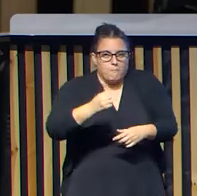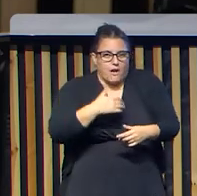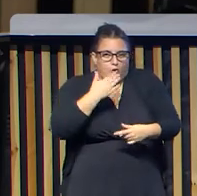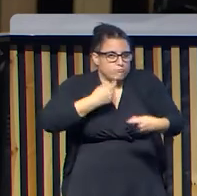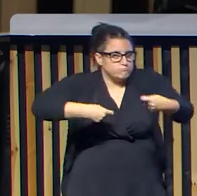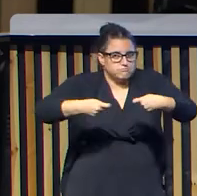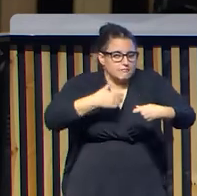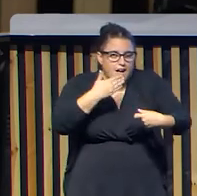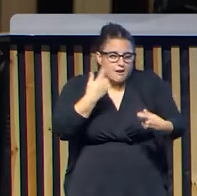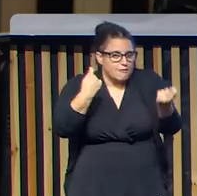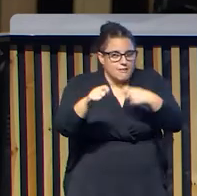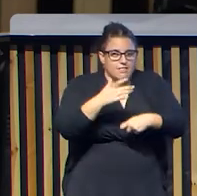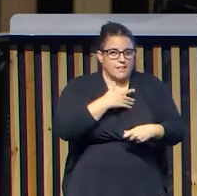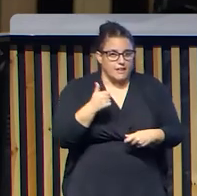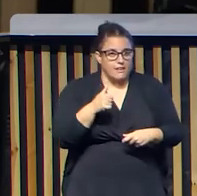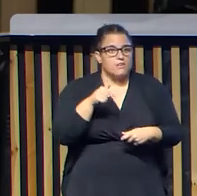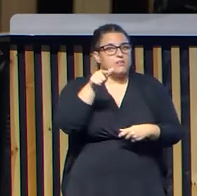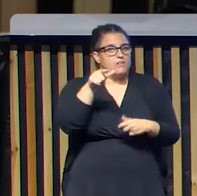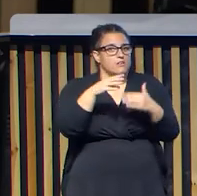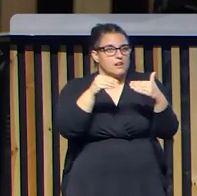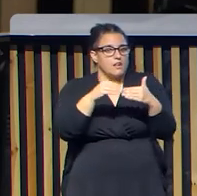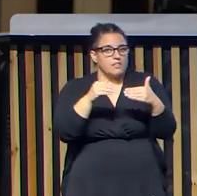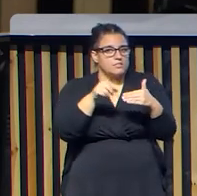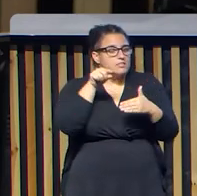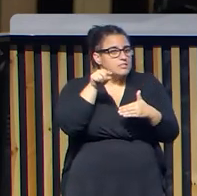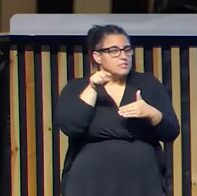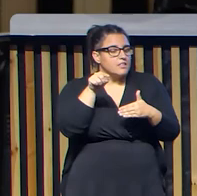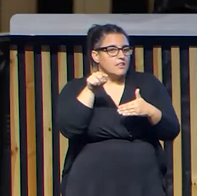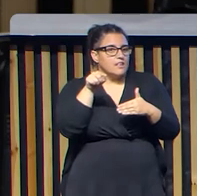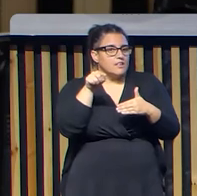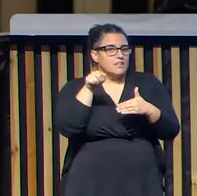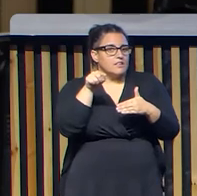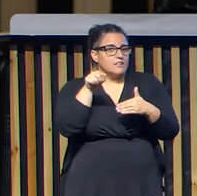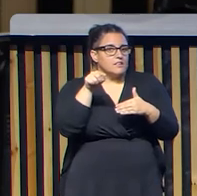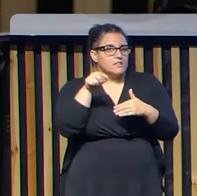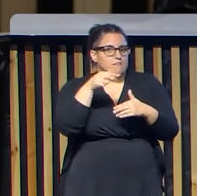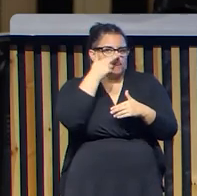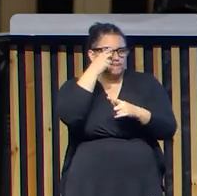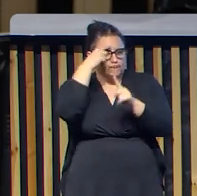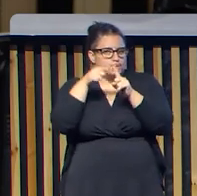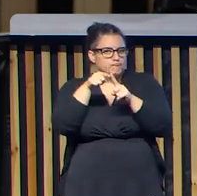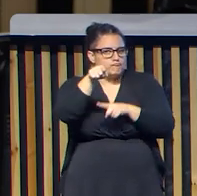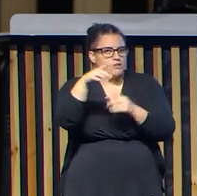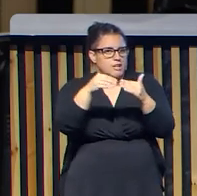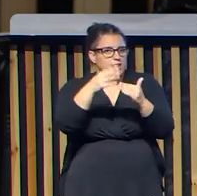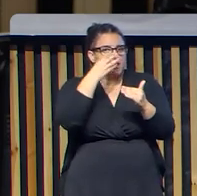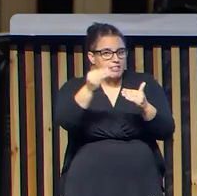detrás hay un cliente prisionero que es el ciudadano ciudadana